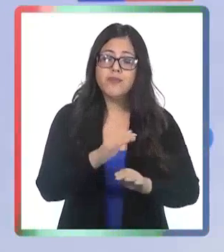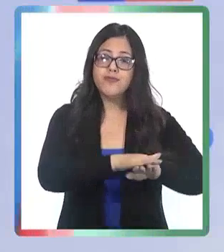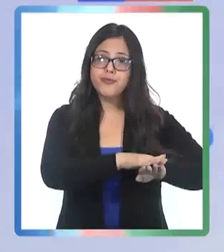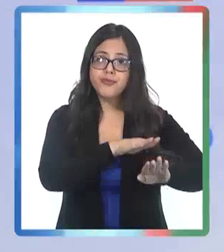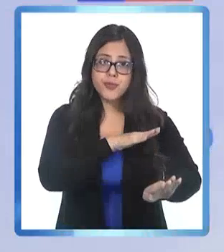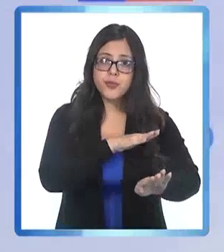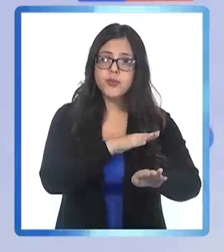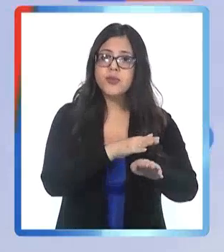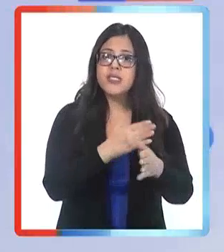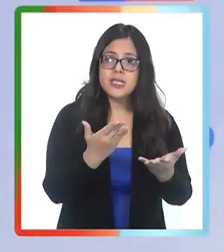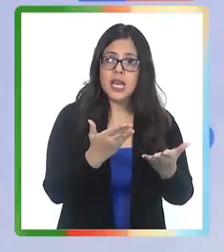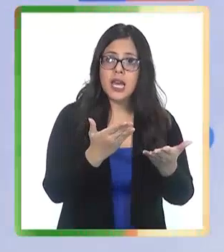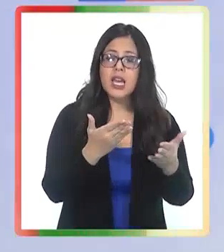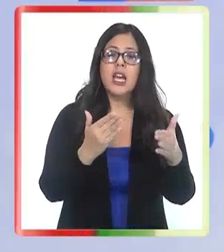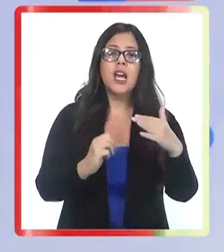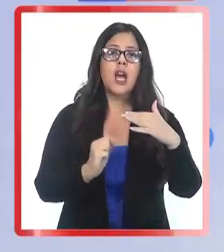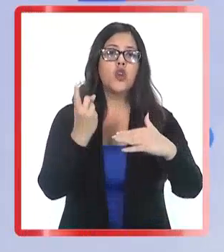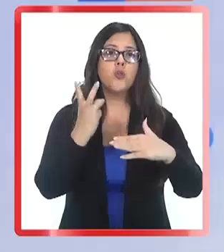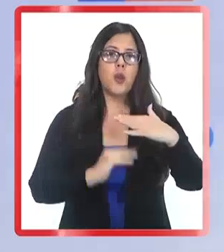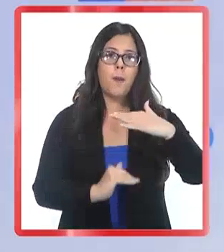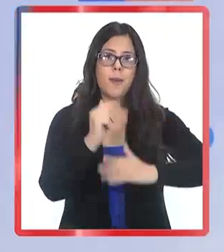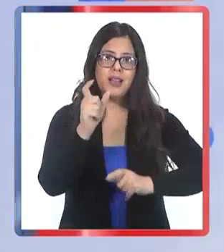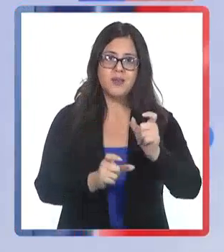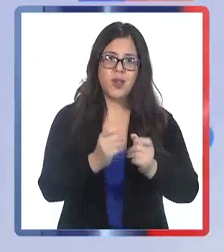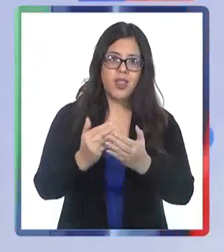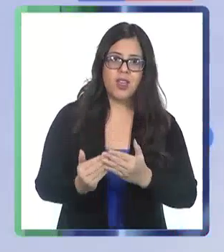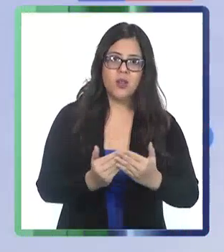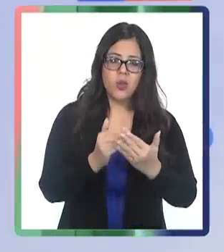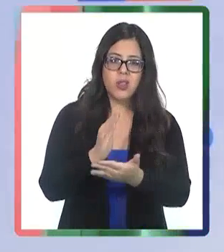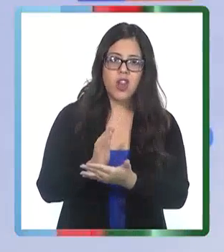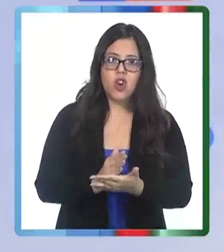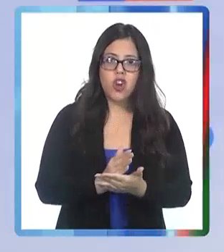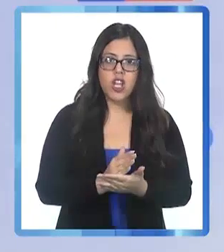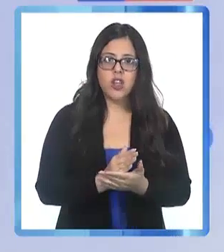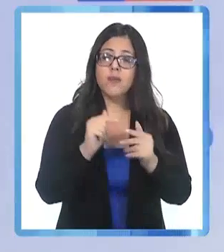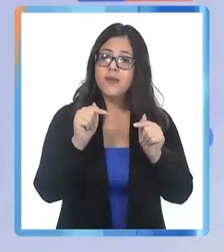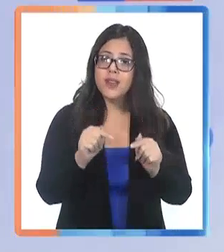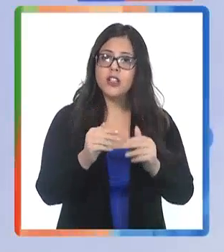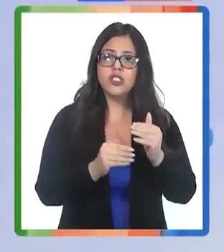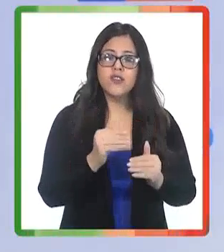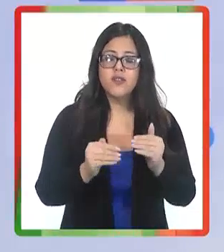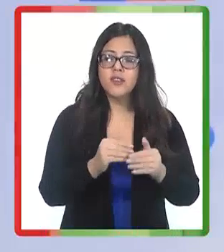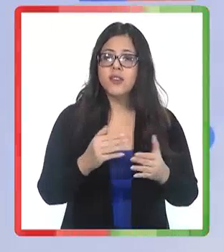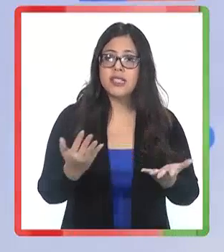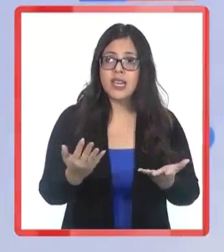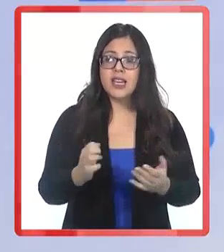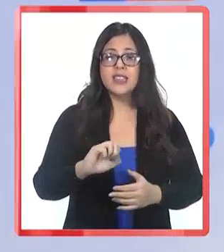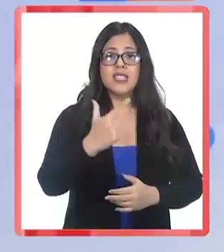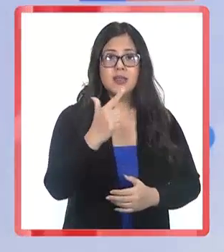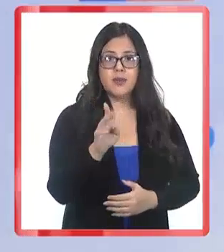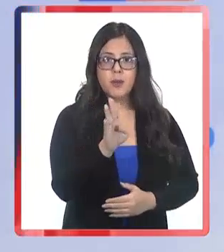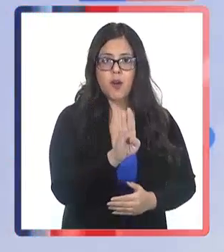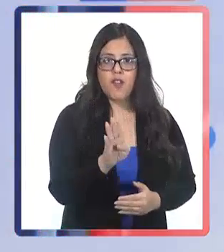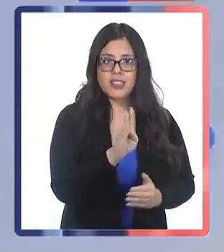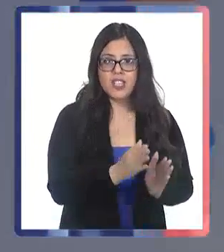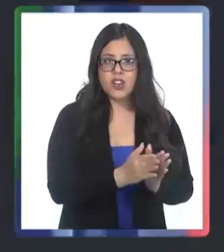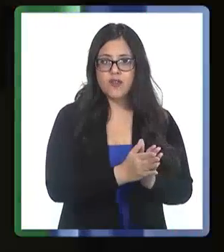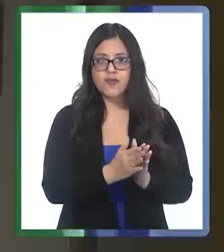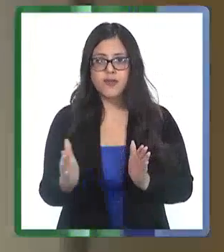para evitar tener limitaciones de aforo en las escuelas. Esto se implementará a partir de séptimo